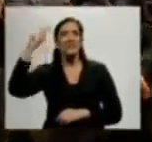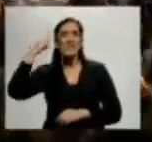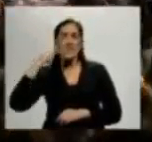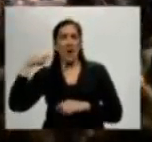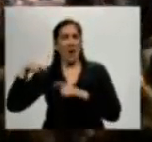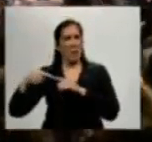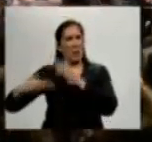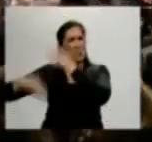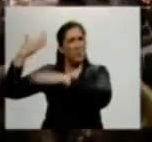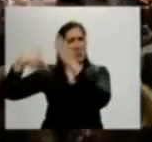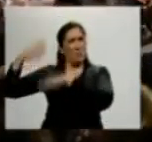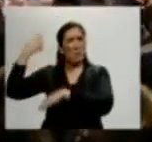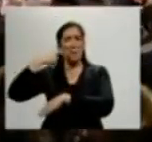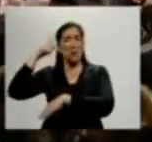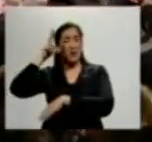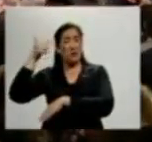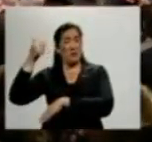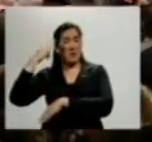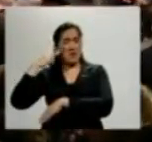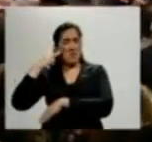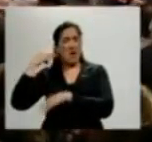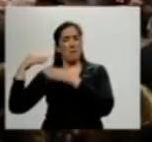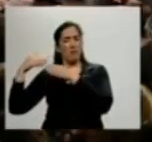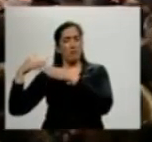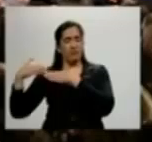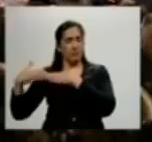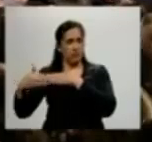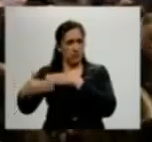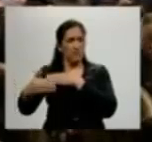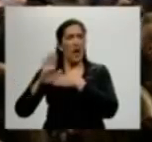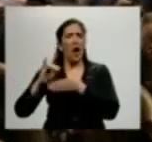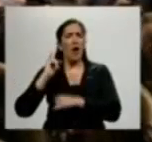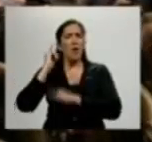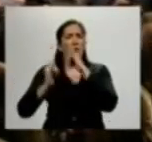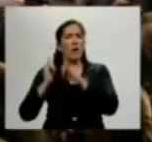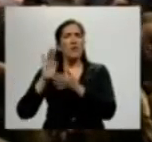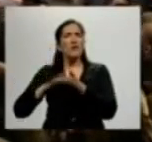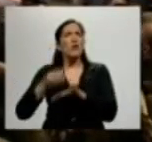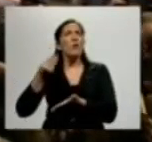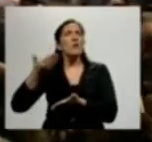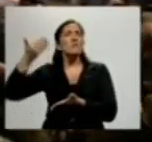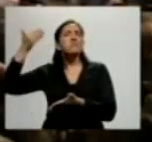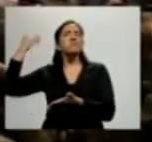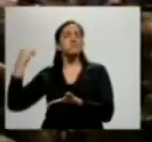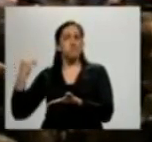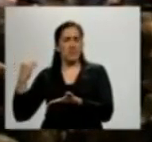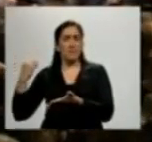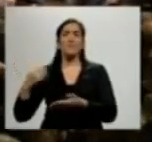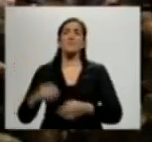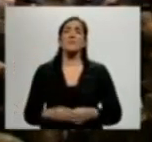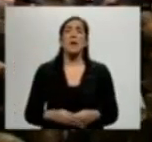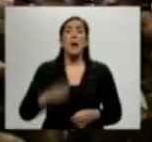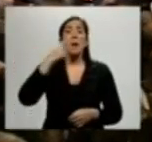1869, porque hay toda una cosa y vamos a emplear la historia, desde